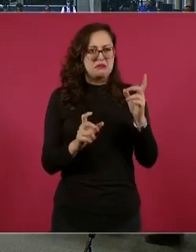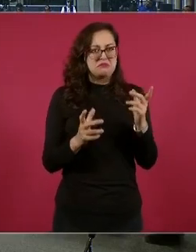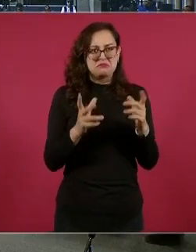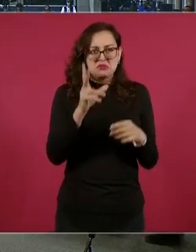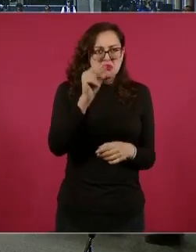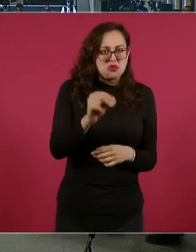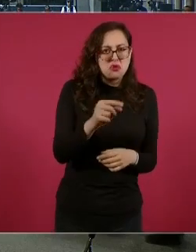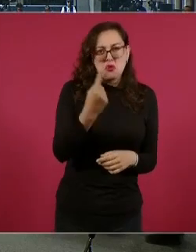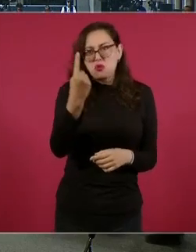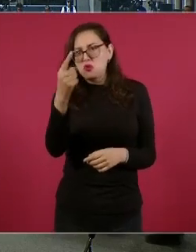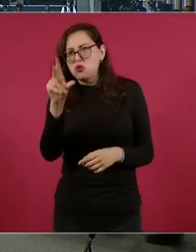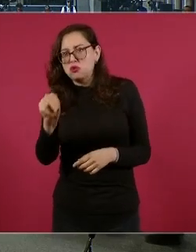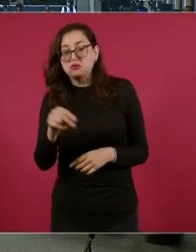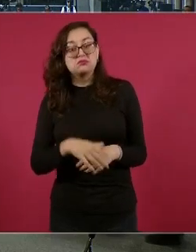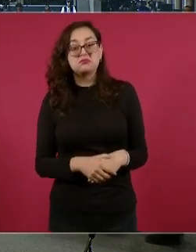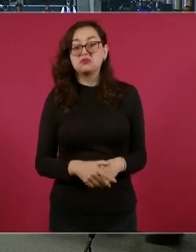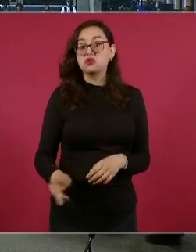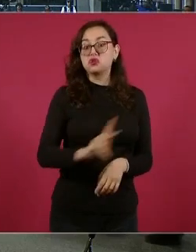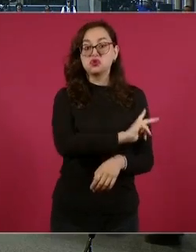levantando la mano,